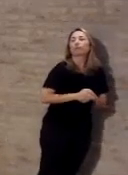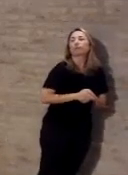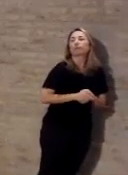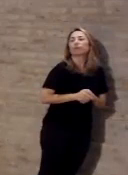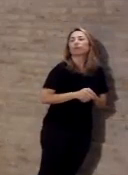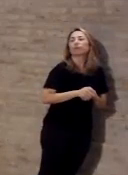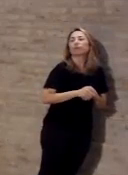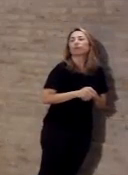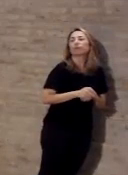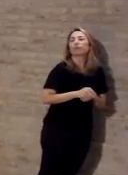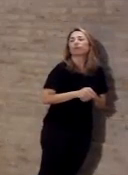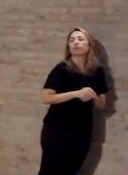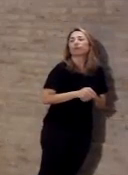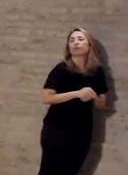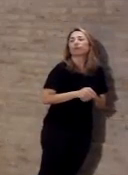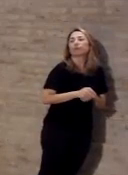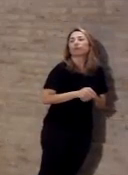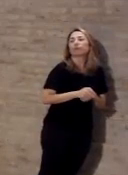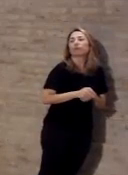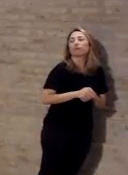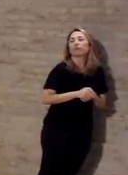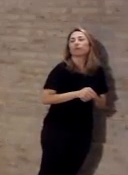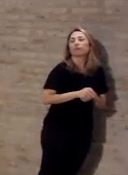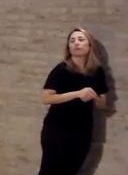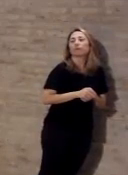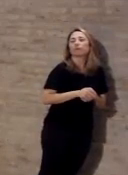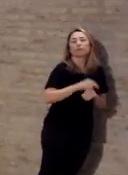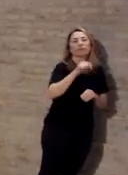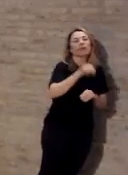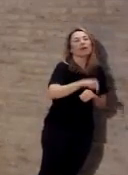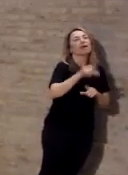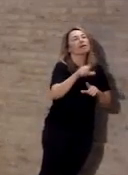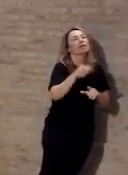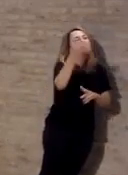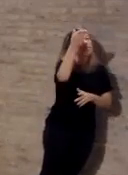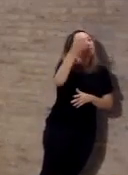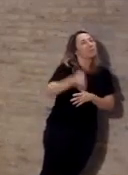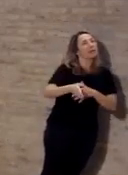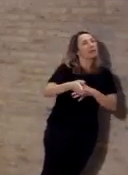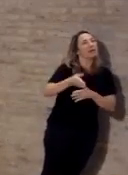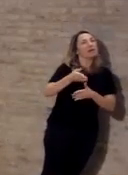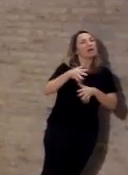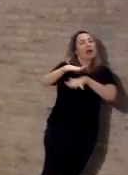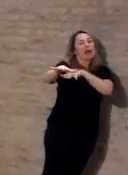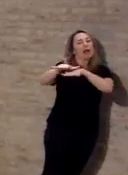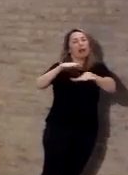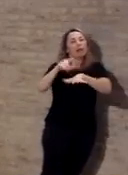algo que tratemos que no le pase nada como a Micaela